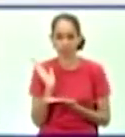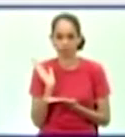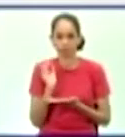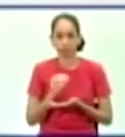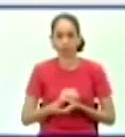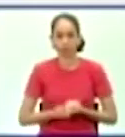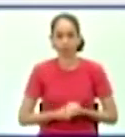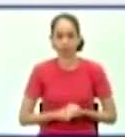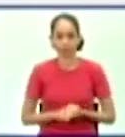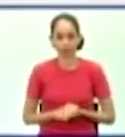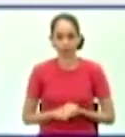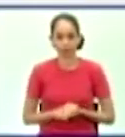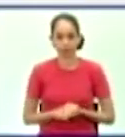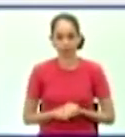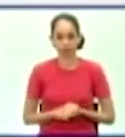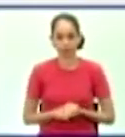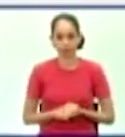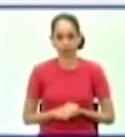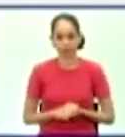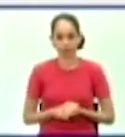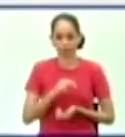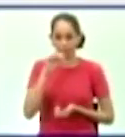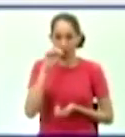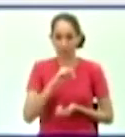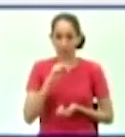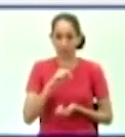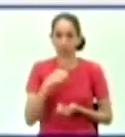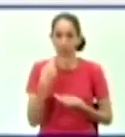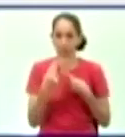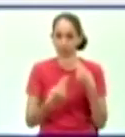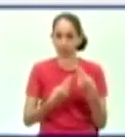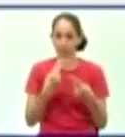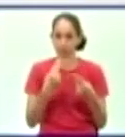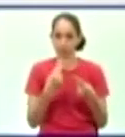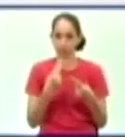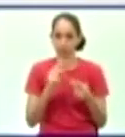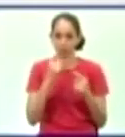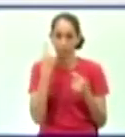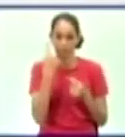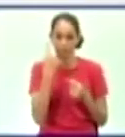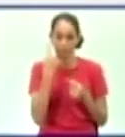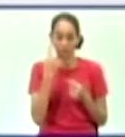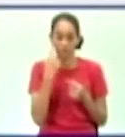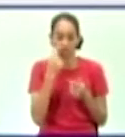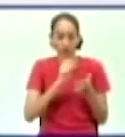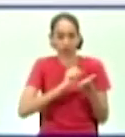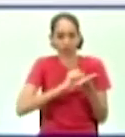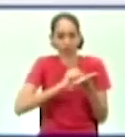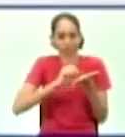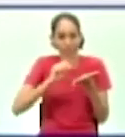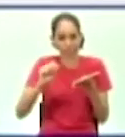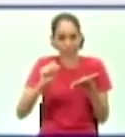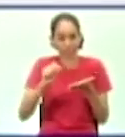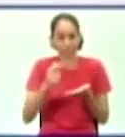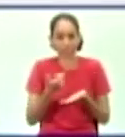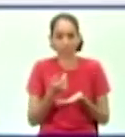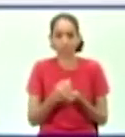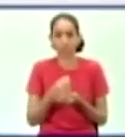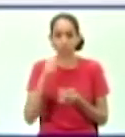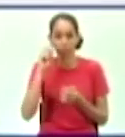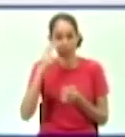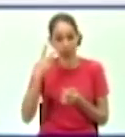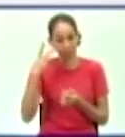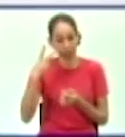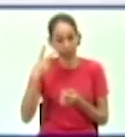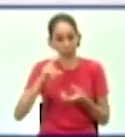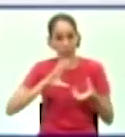QP. Vamos a marcar en nuestra figura quién es el arco y vamos a ver con quién se relaciona. Yo tengo dos formas